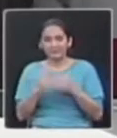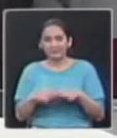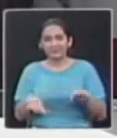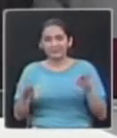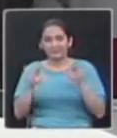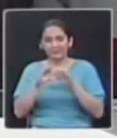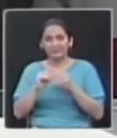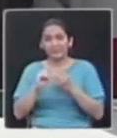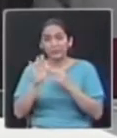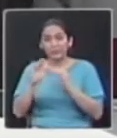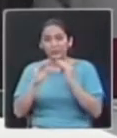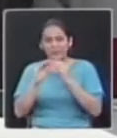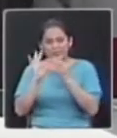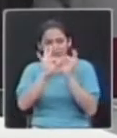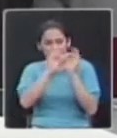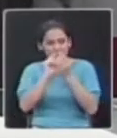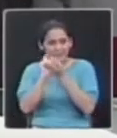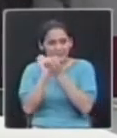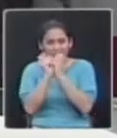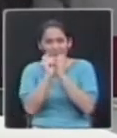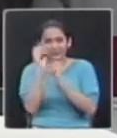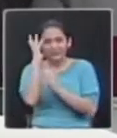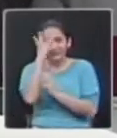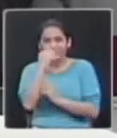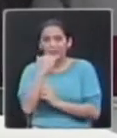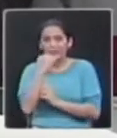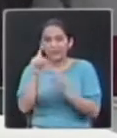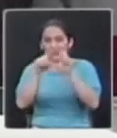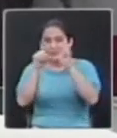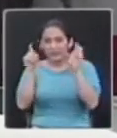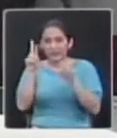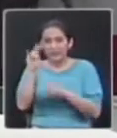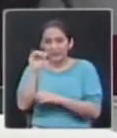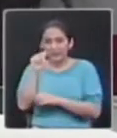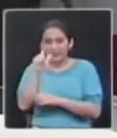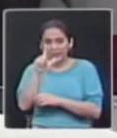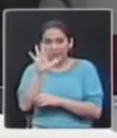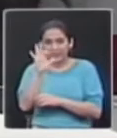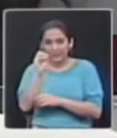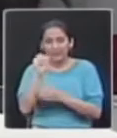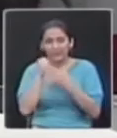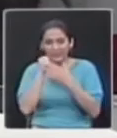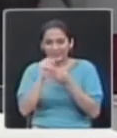sin duda influirá en ti. Los detalles en nuestro segmento Eco.